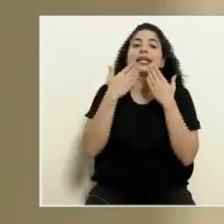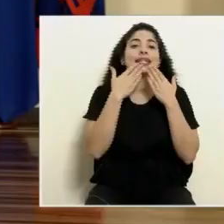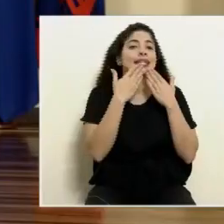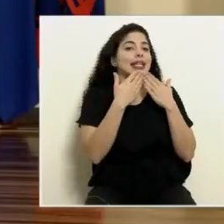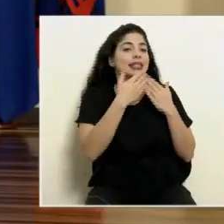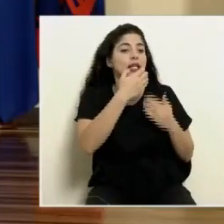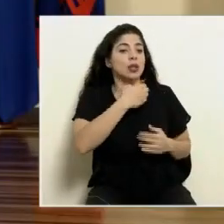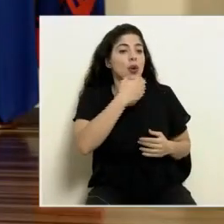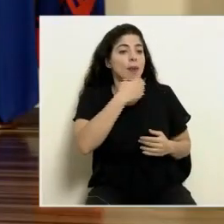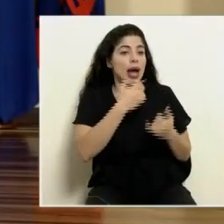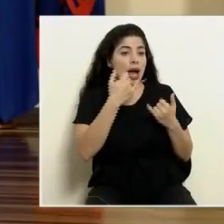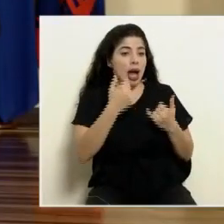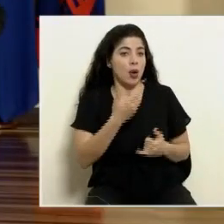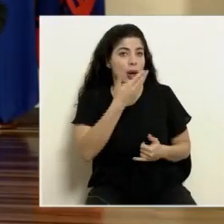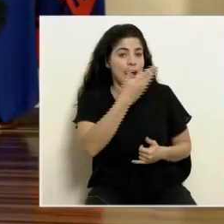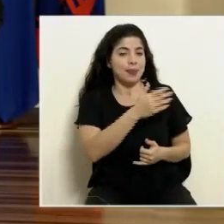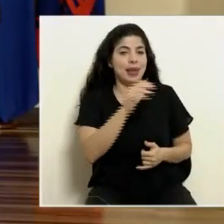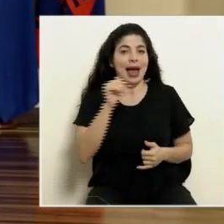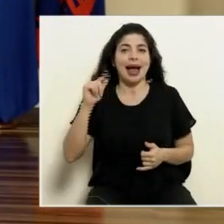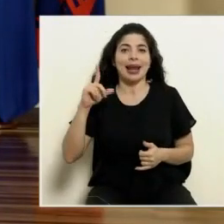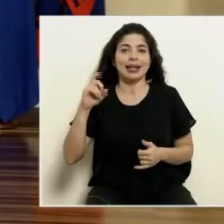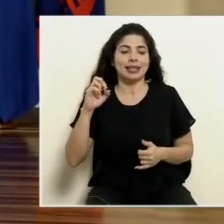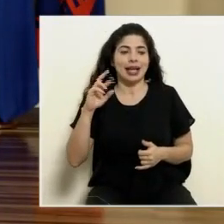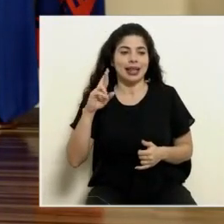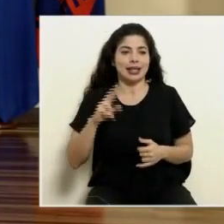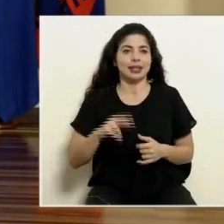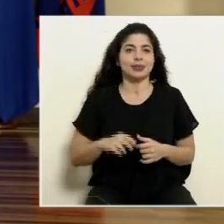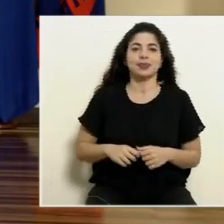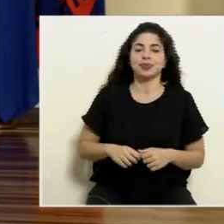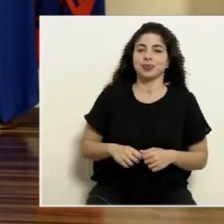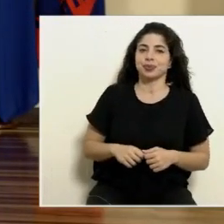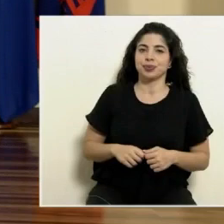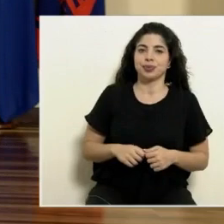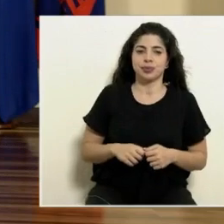Román. Escuchamos a don Alexander.